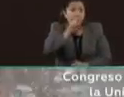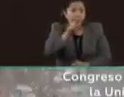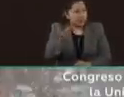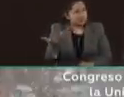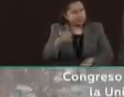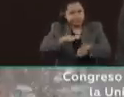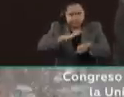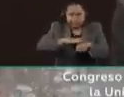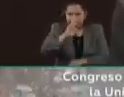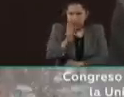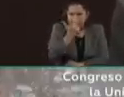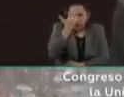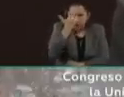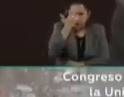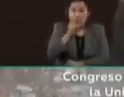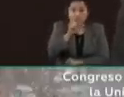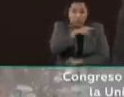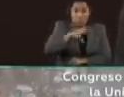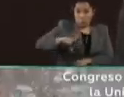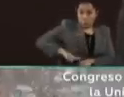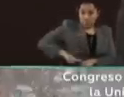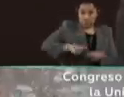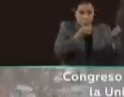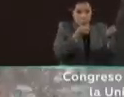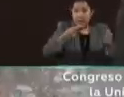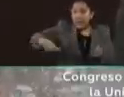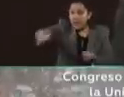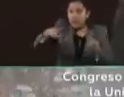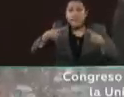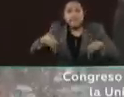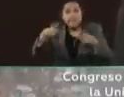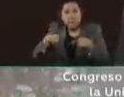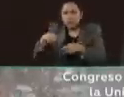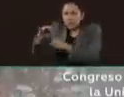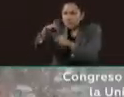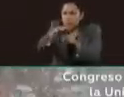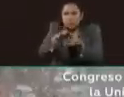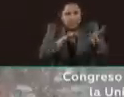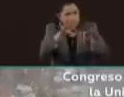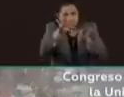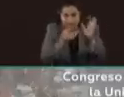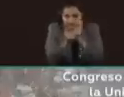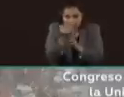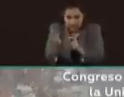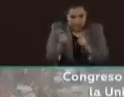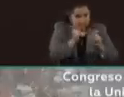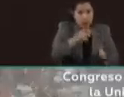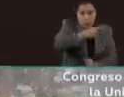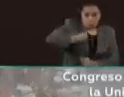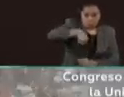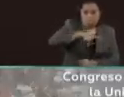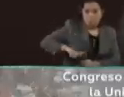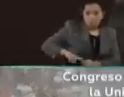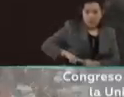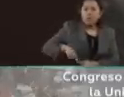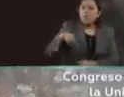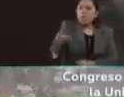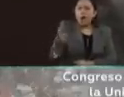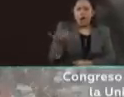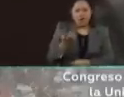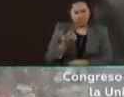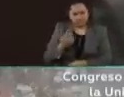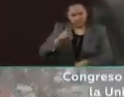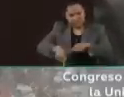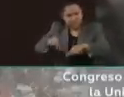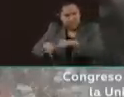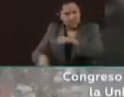es la Cuarta Transformación, recurrirá a la violencia, al olvido o a la represión. El